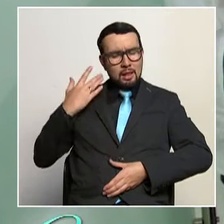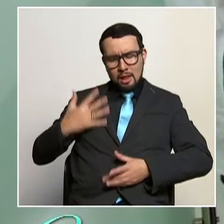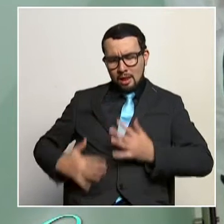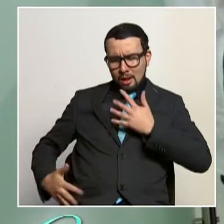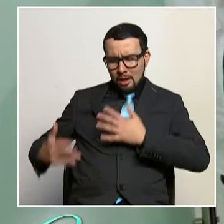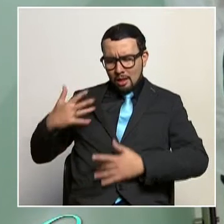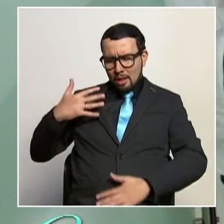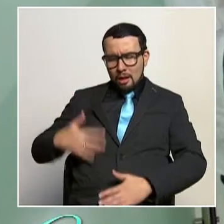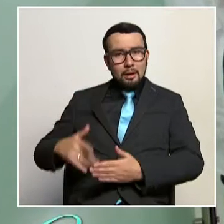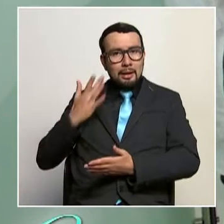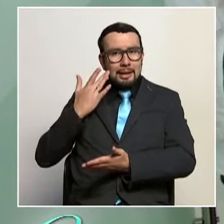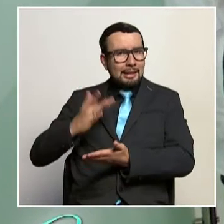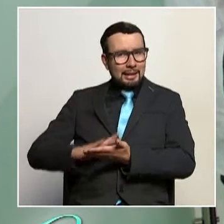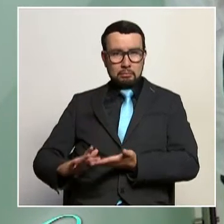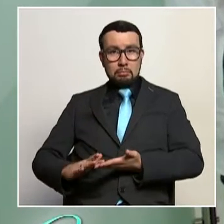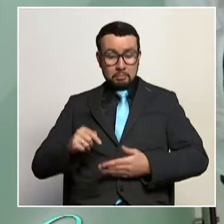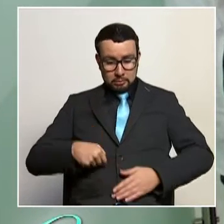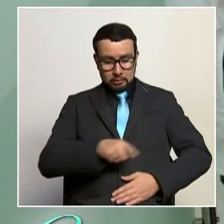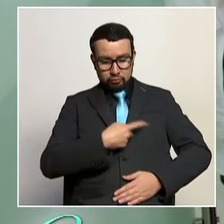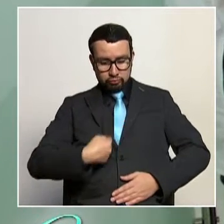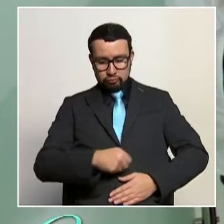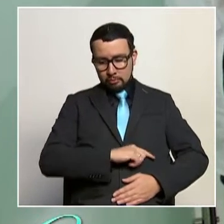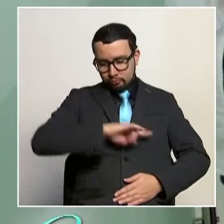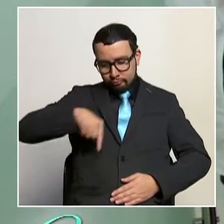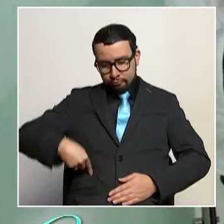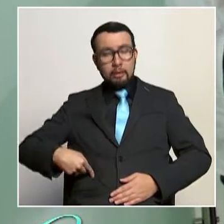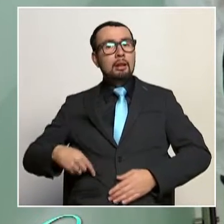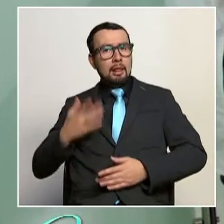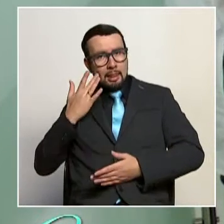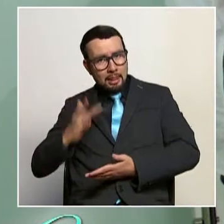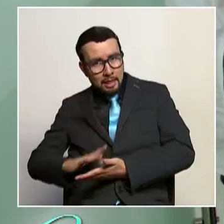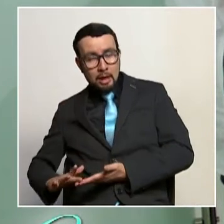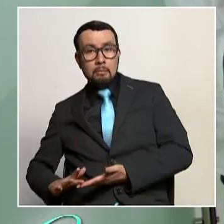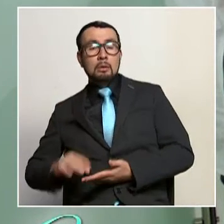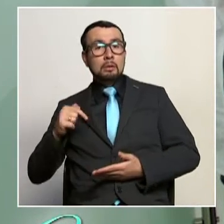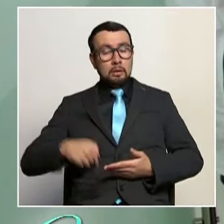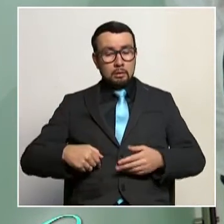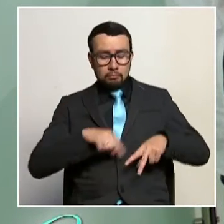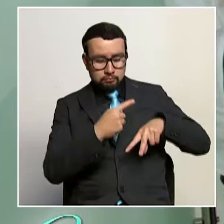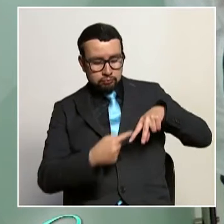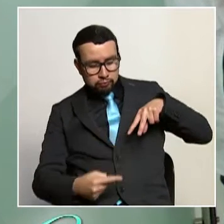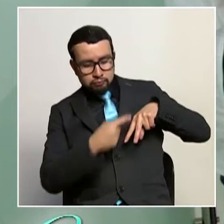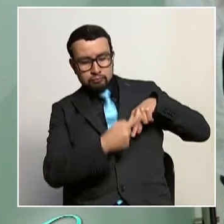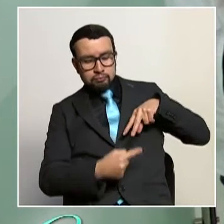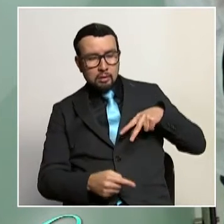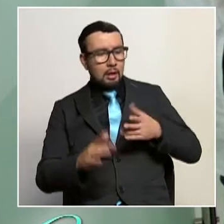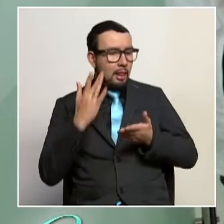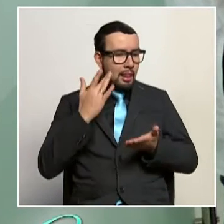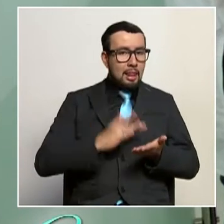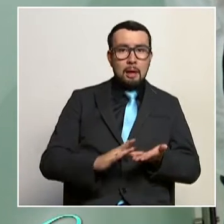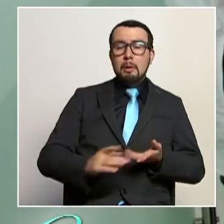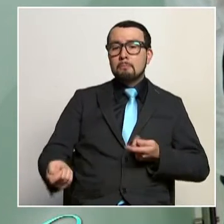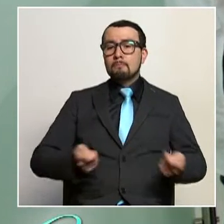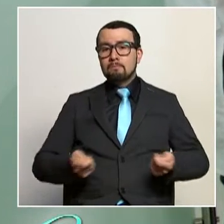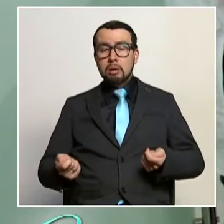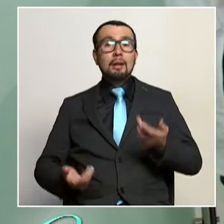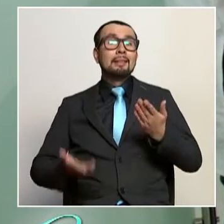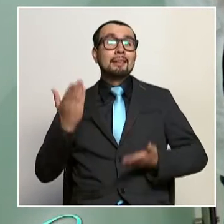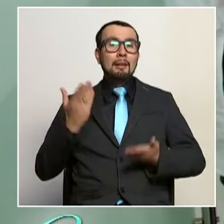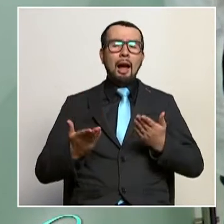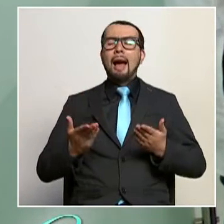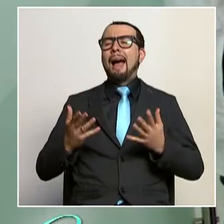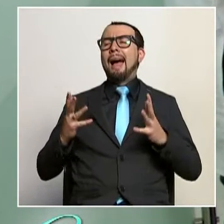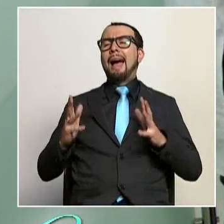congestionar intestino, del intestino hacia las venas de miembros inferiores y nos va a originar todos estos problemas. Entonces vemos la